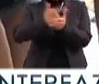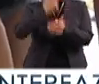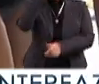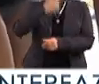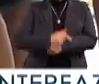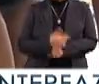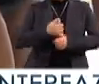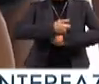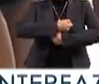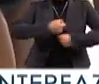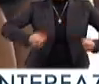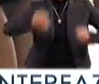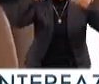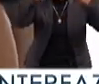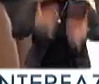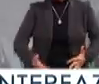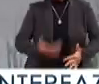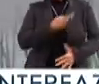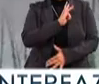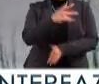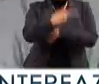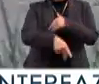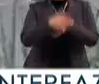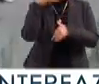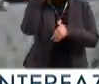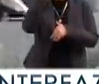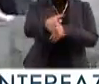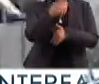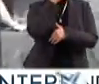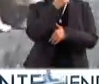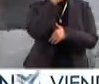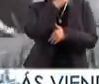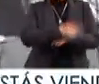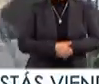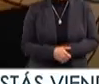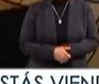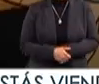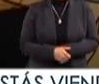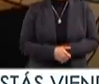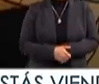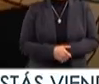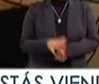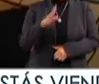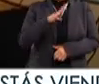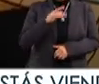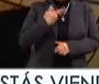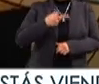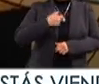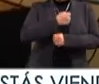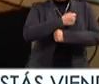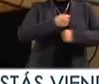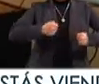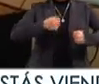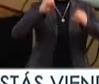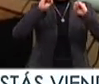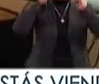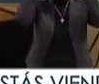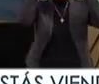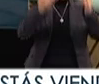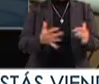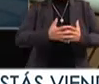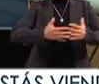el sobrepeso y la obesidad son factores de riesgo para el desarrollo de esta enfermedad cuando hay sobrepeso y obesidad